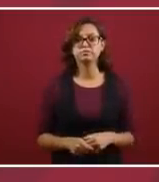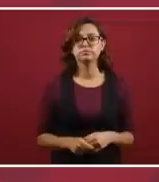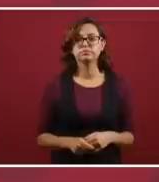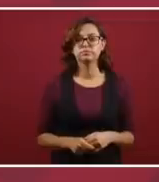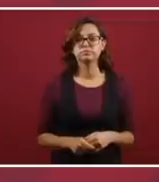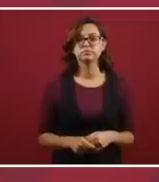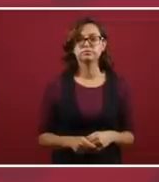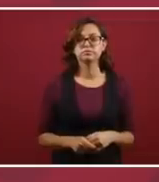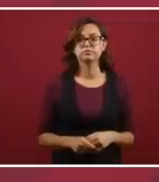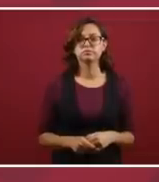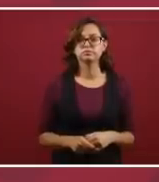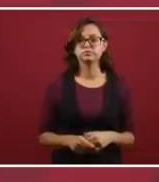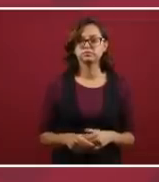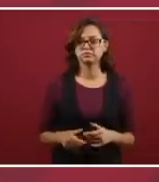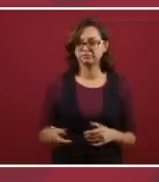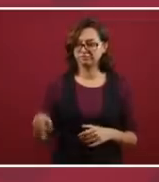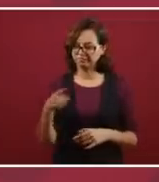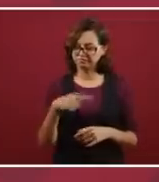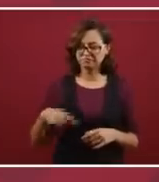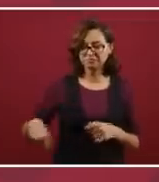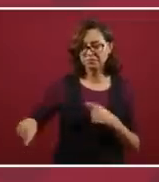el movimiento constitucionalista